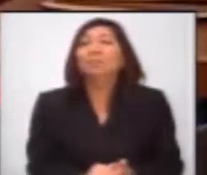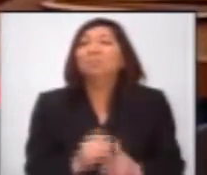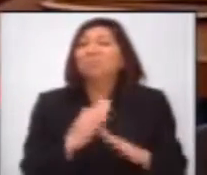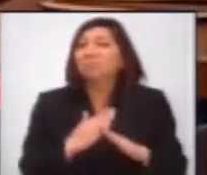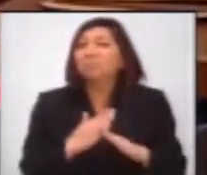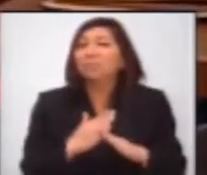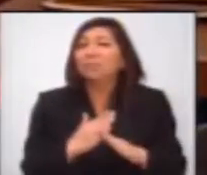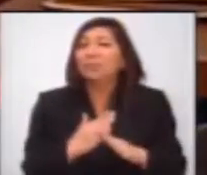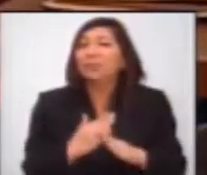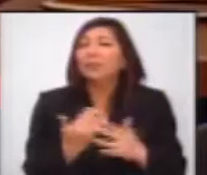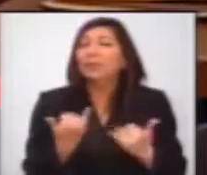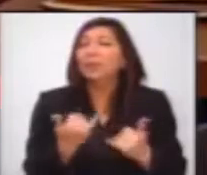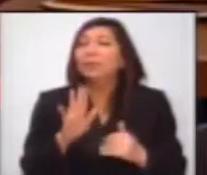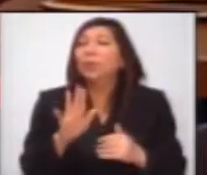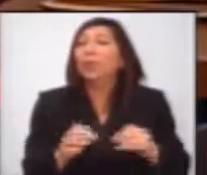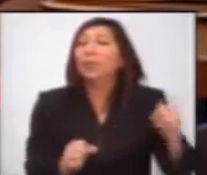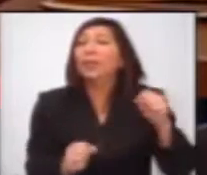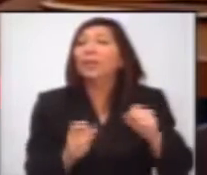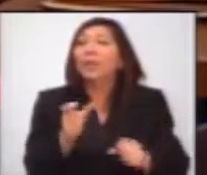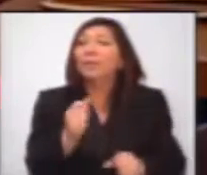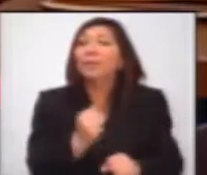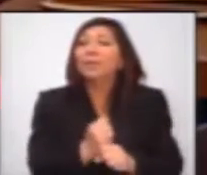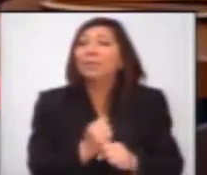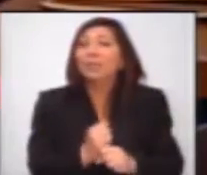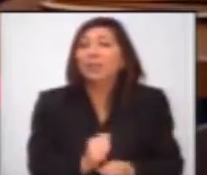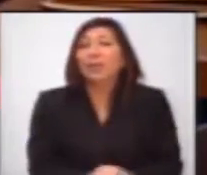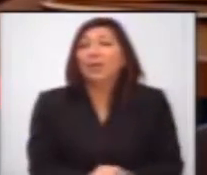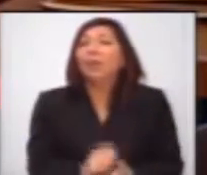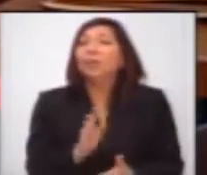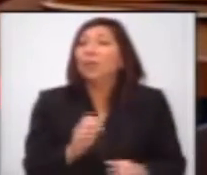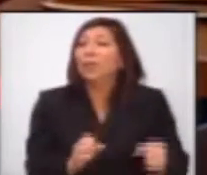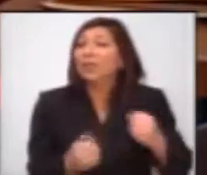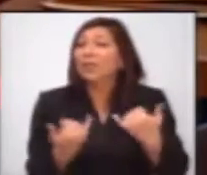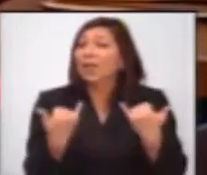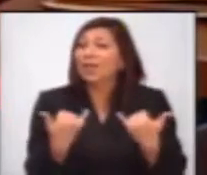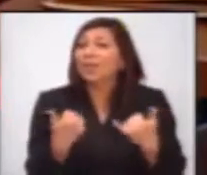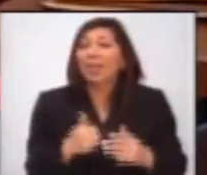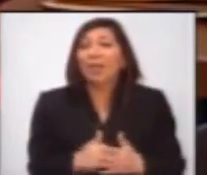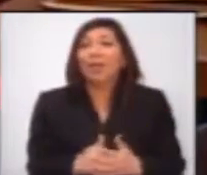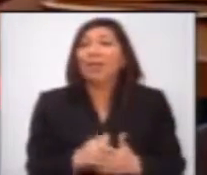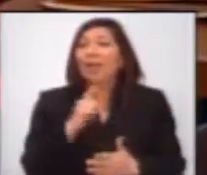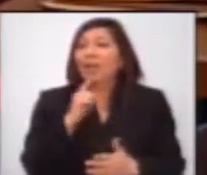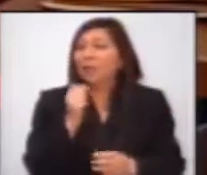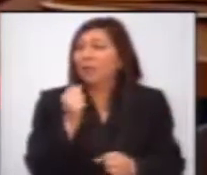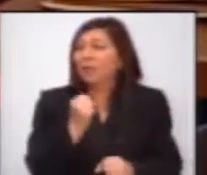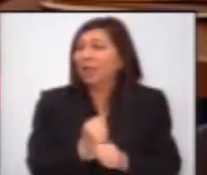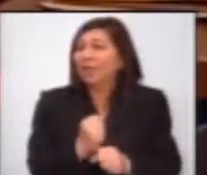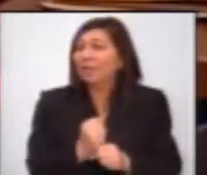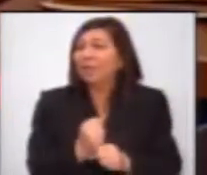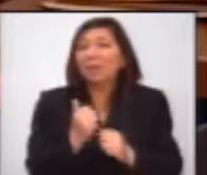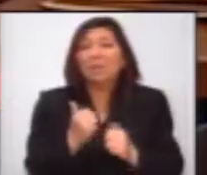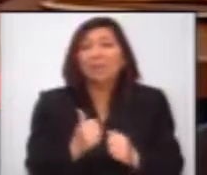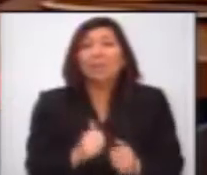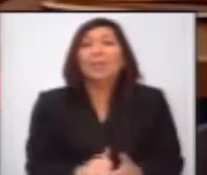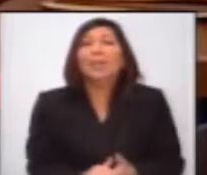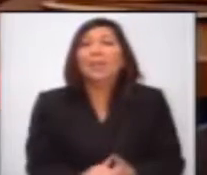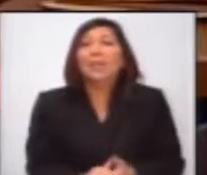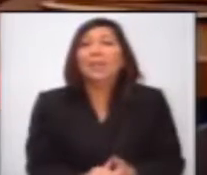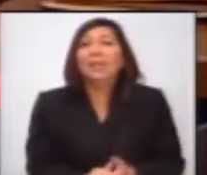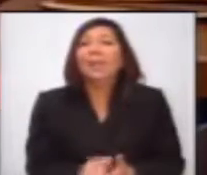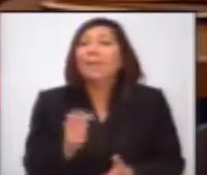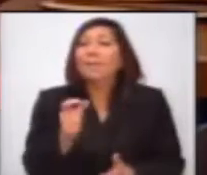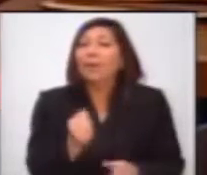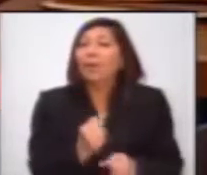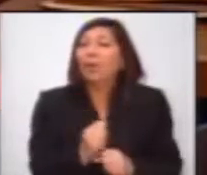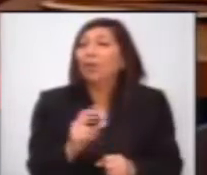nos opongamos a la vigencia de los derechos laborales, porque el trabajador con derechos vigentes es un trabajador que trabaja bien.